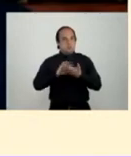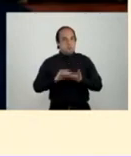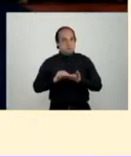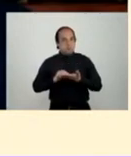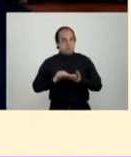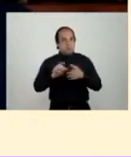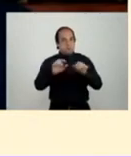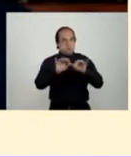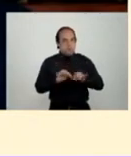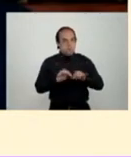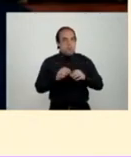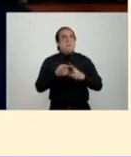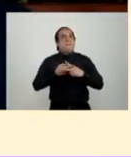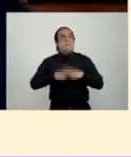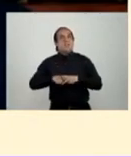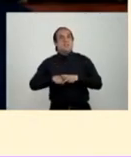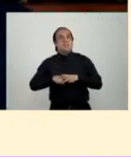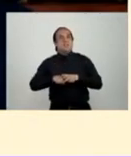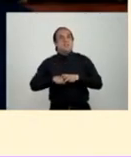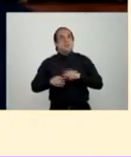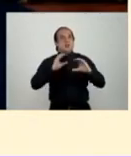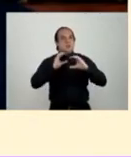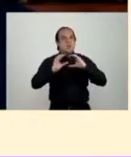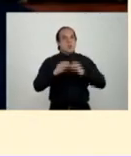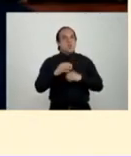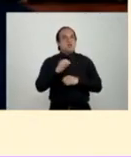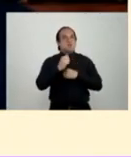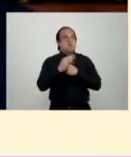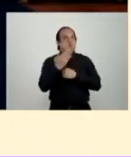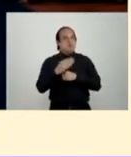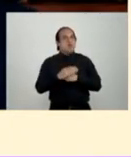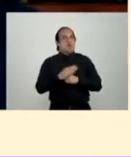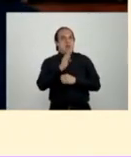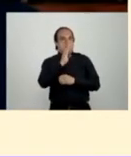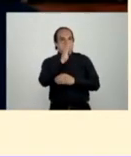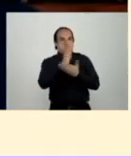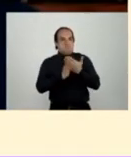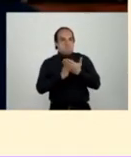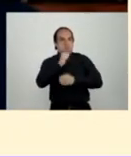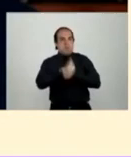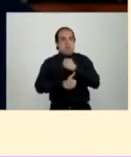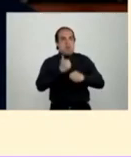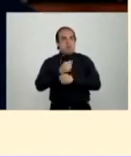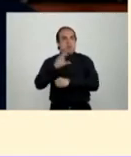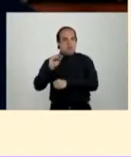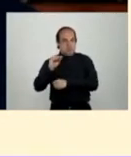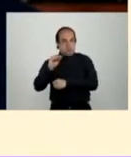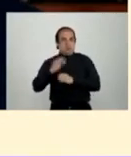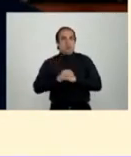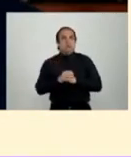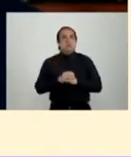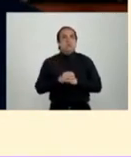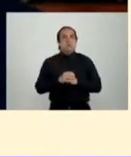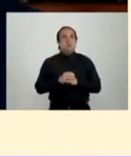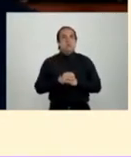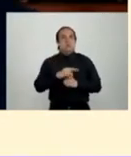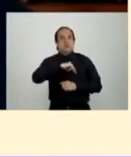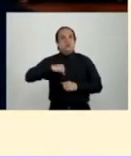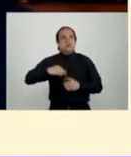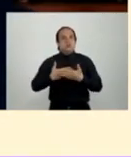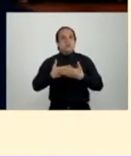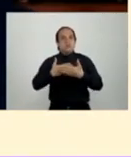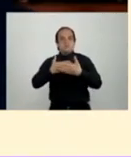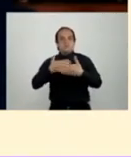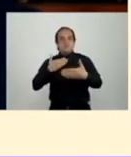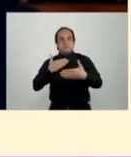a mediados de los años 90, fíjate, a mediados de los años 90, y nosotros traíamos la resaca esa